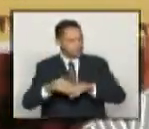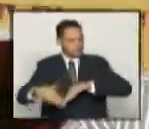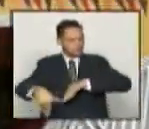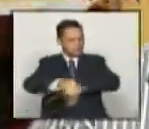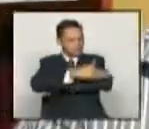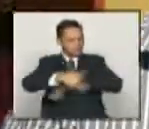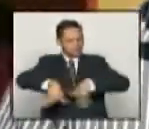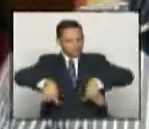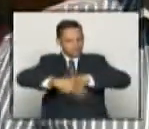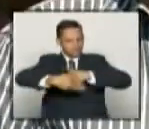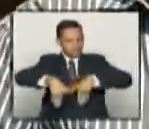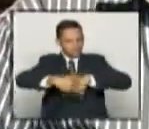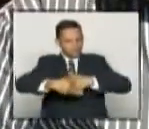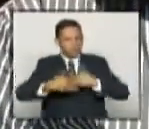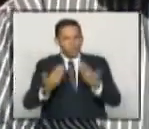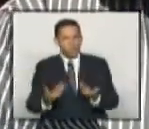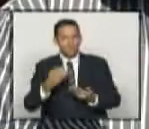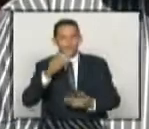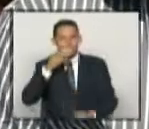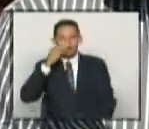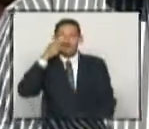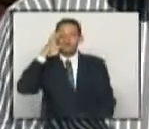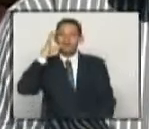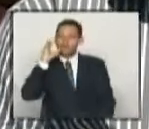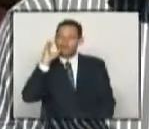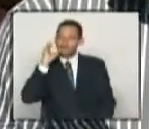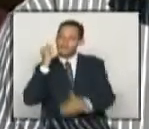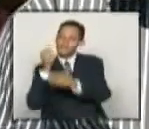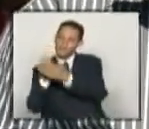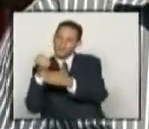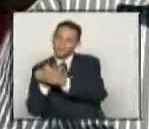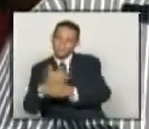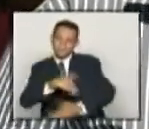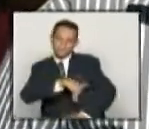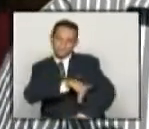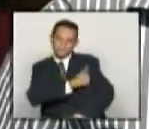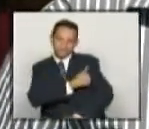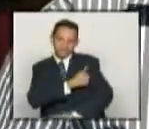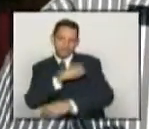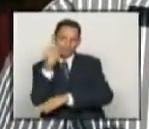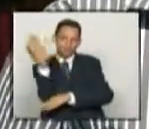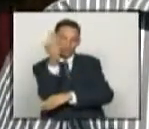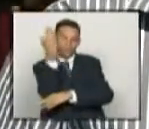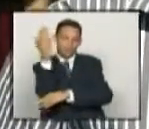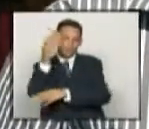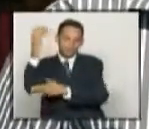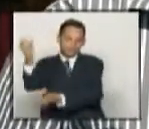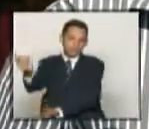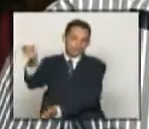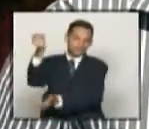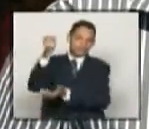a través del departamento de Caldas con el Ministerio del Interior. Ya fue adjudicado